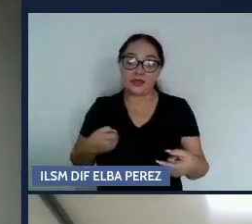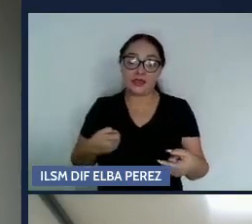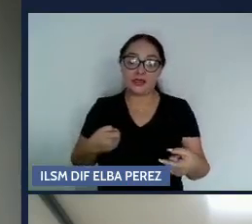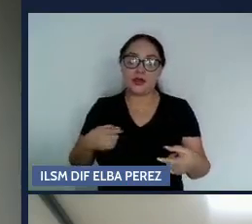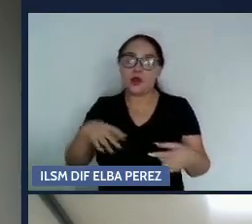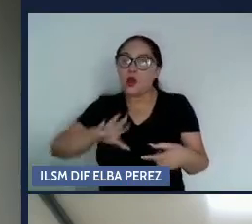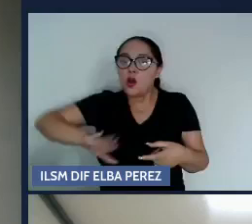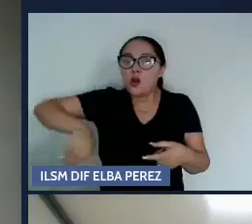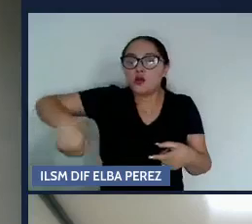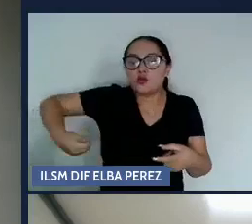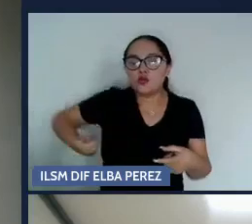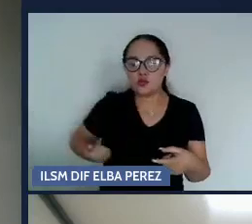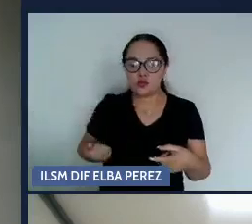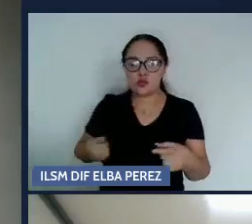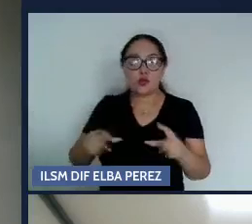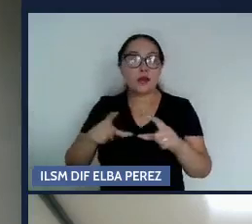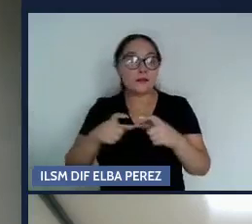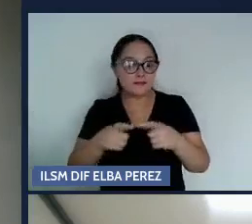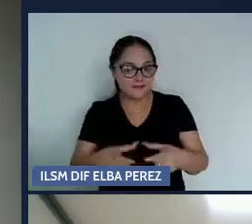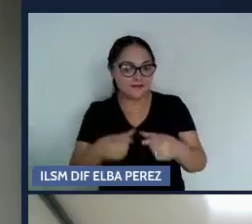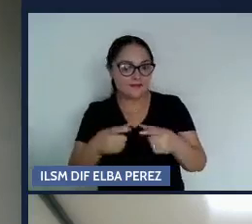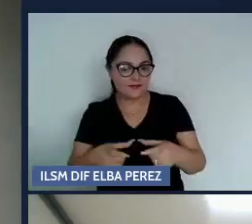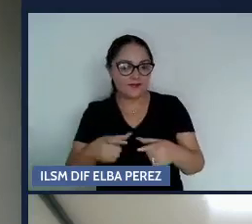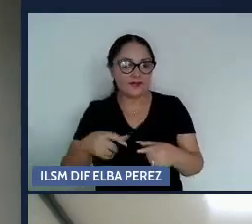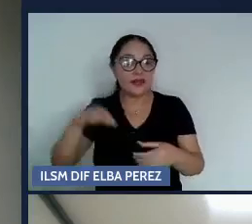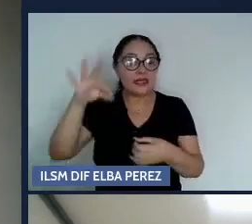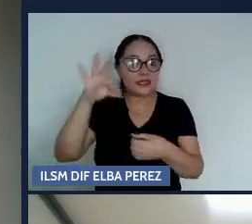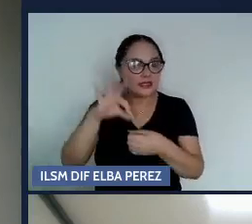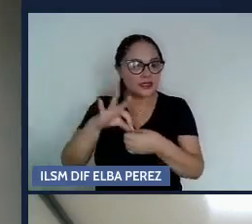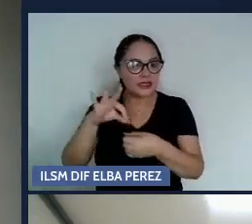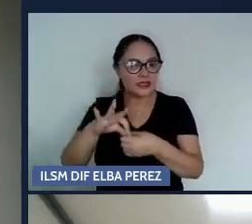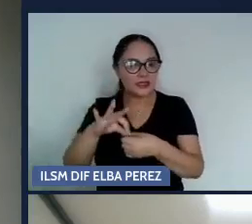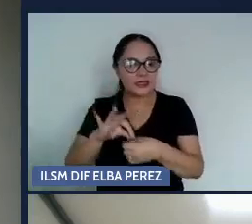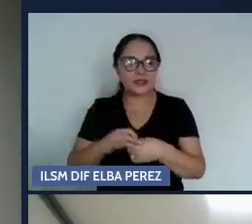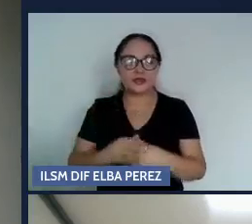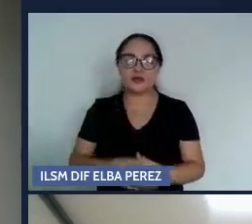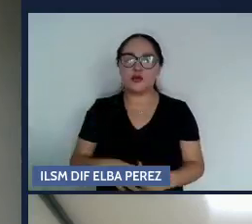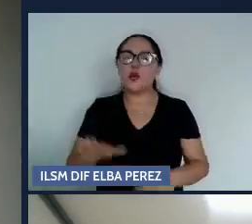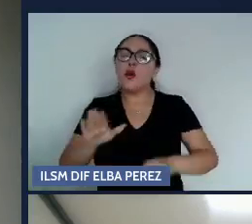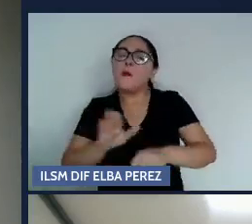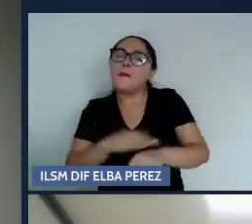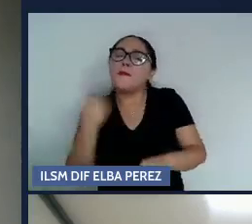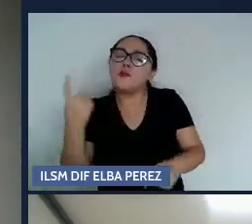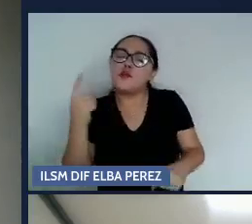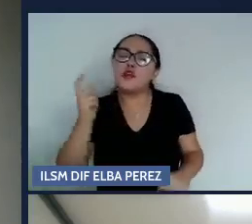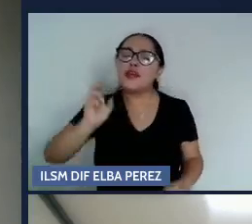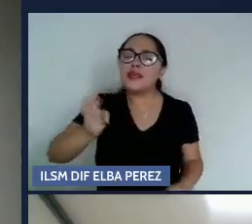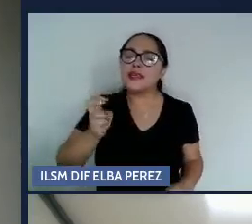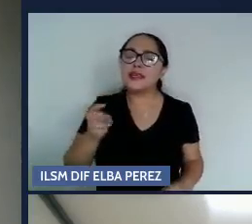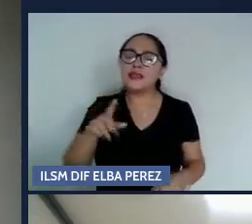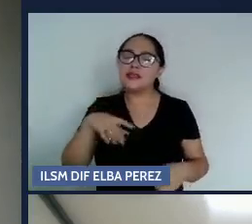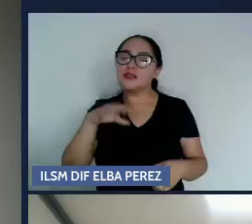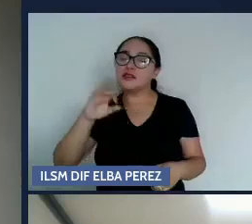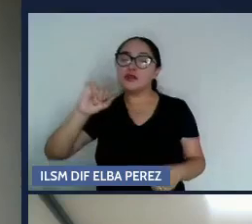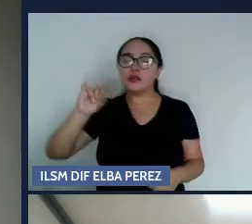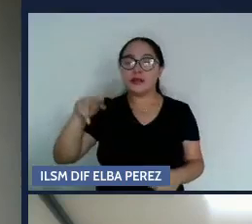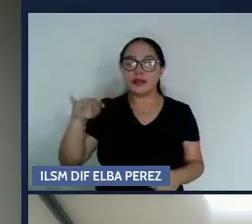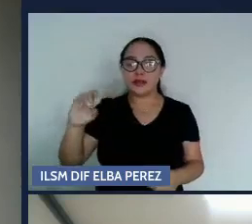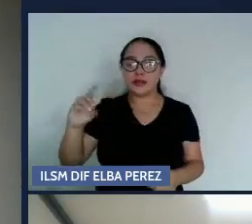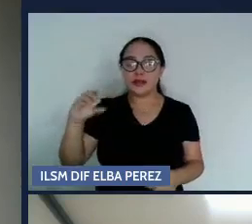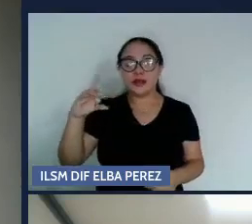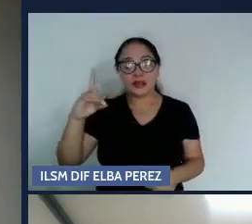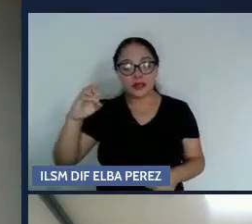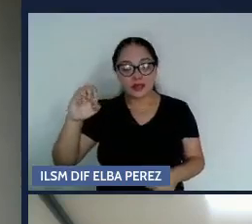que el día de hoy nos quede claro que para ser considerado un delito electoral federal, es decir, de competencia de la